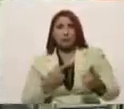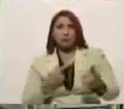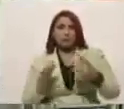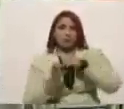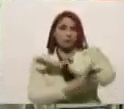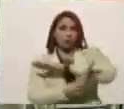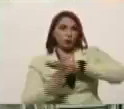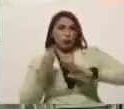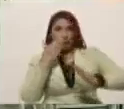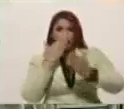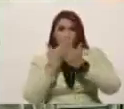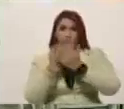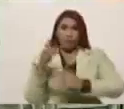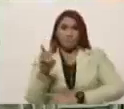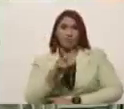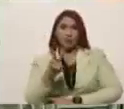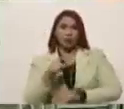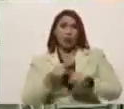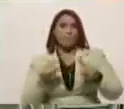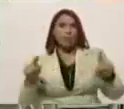frontera para